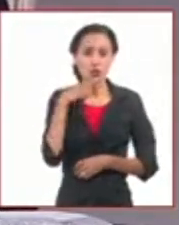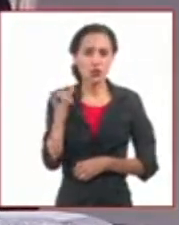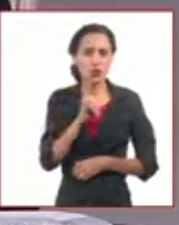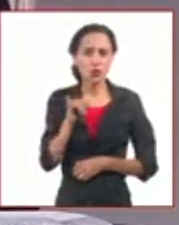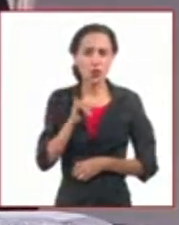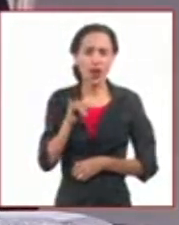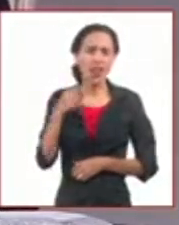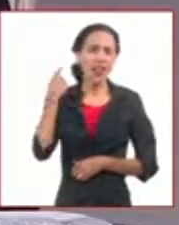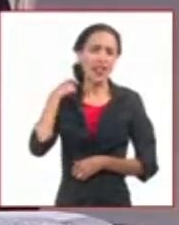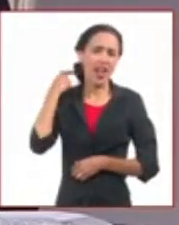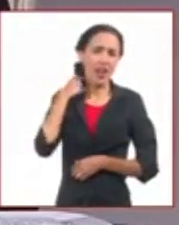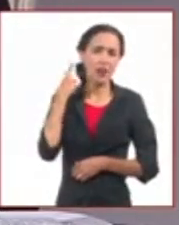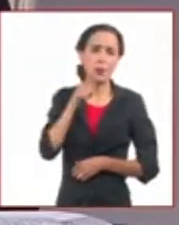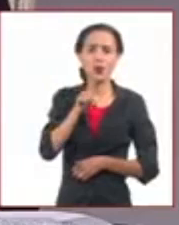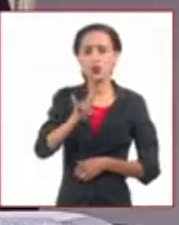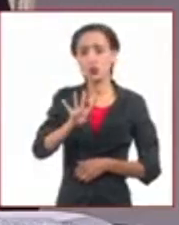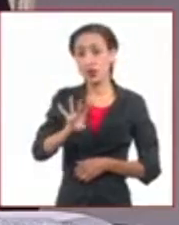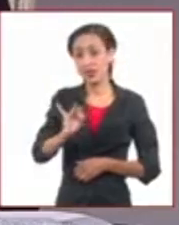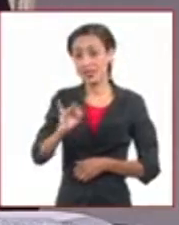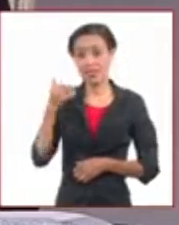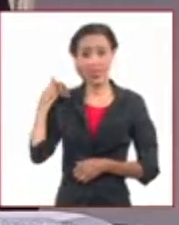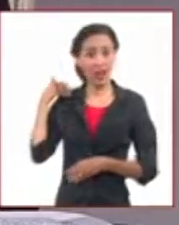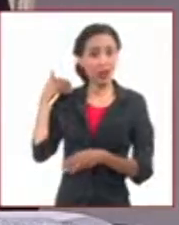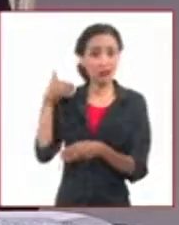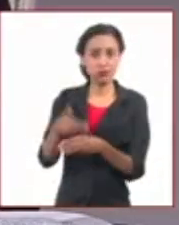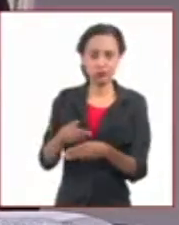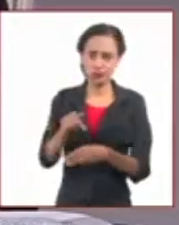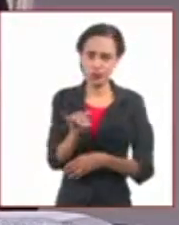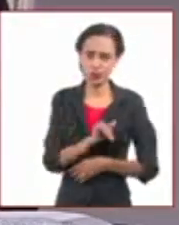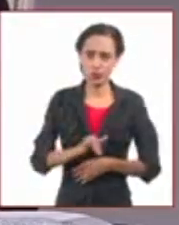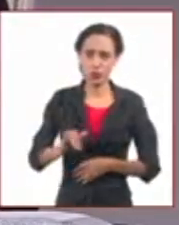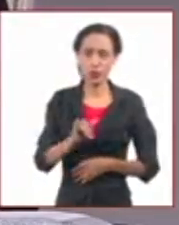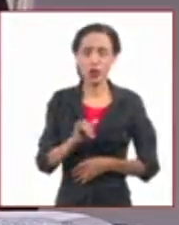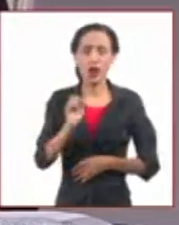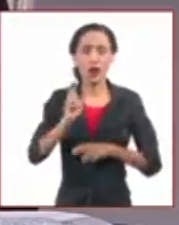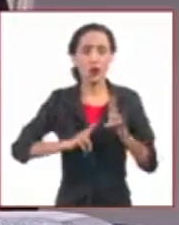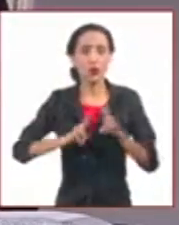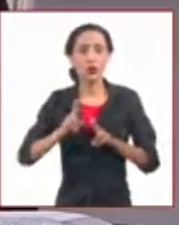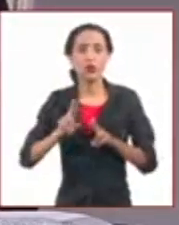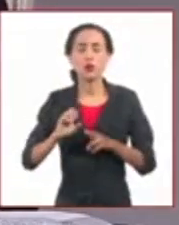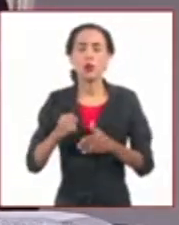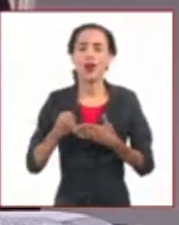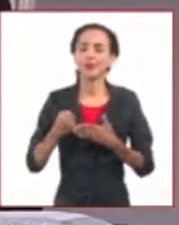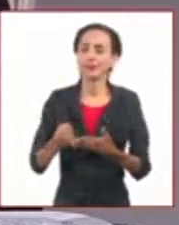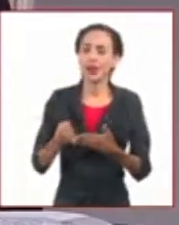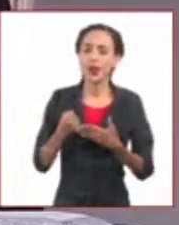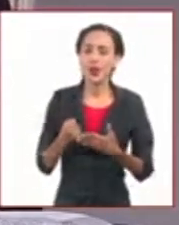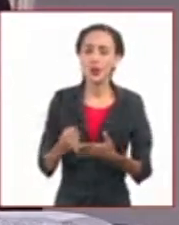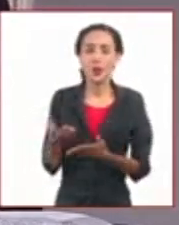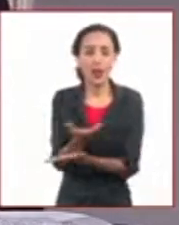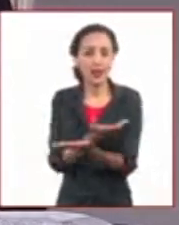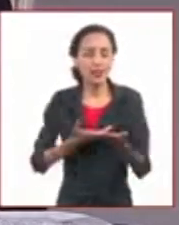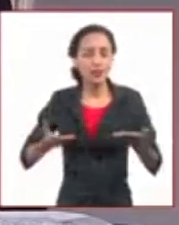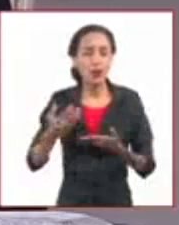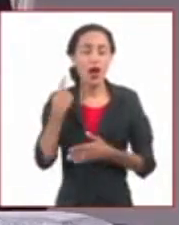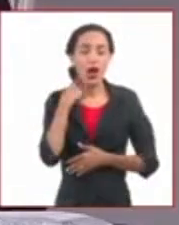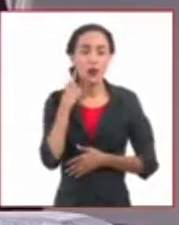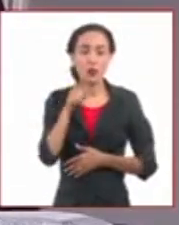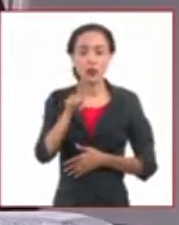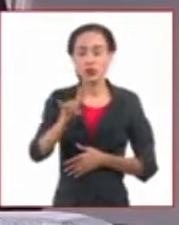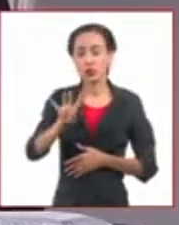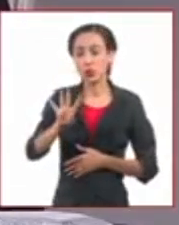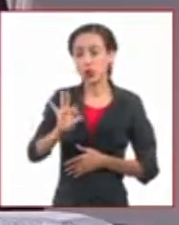1947 cuando ya está creado el tratado interamericano de asistencia recíproca y en el año 48 un año después eeuu